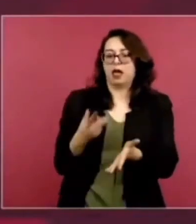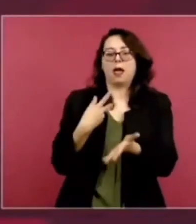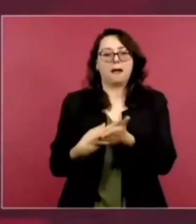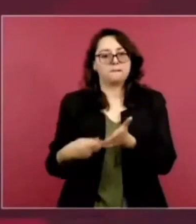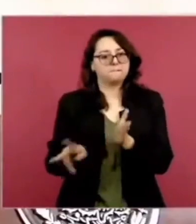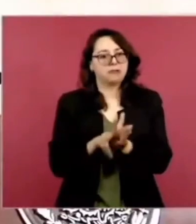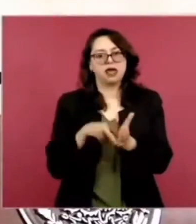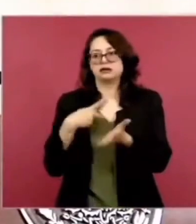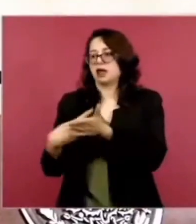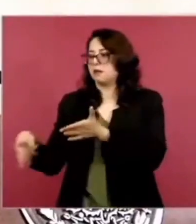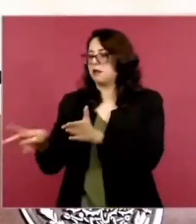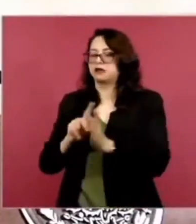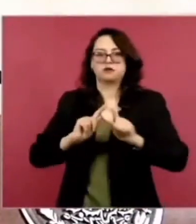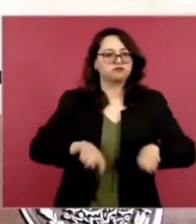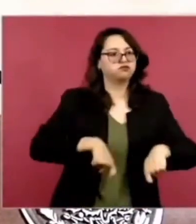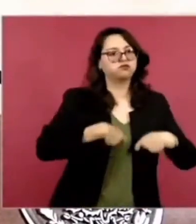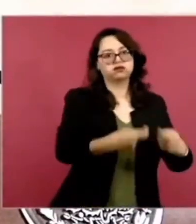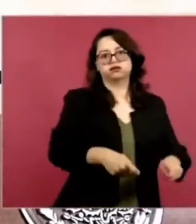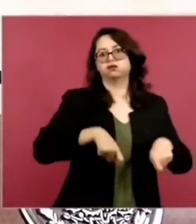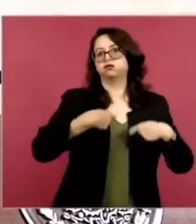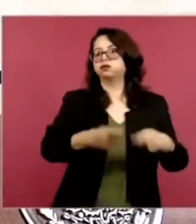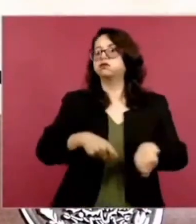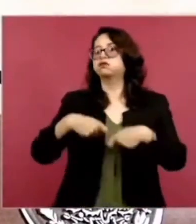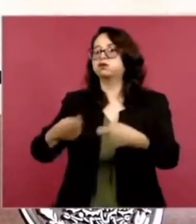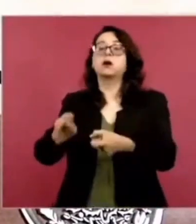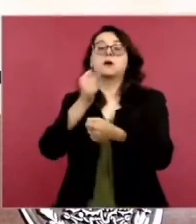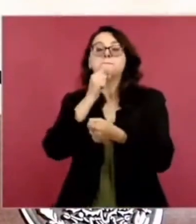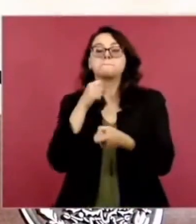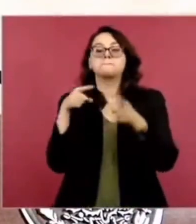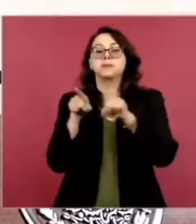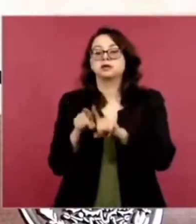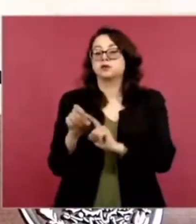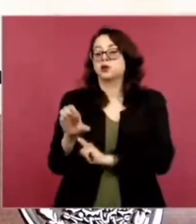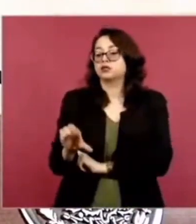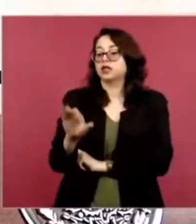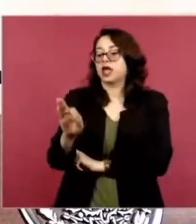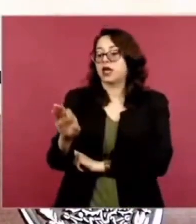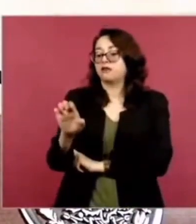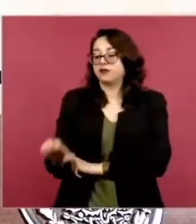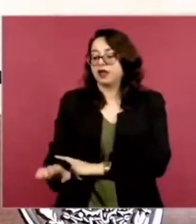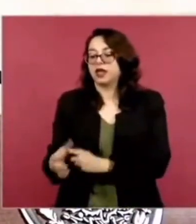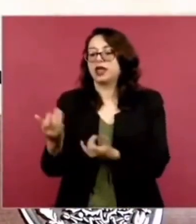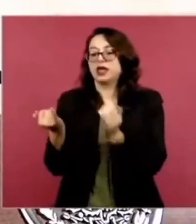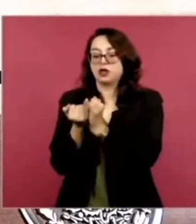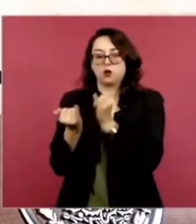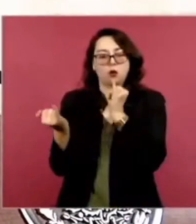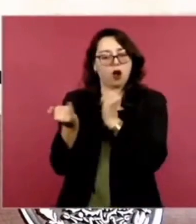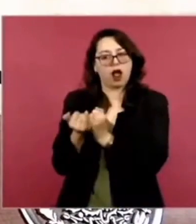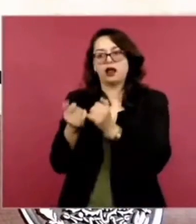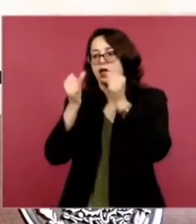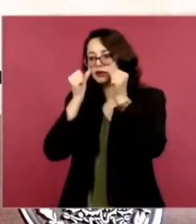la Comisión Federal de Electricidad. La otra nos costó un poco lo de Pemex